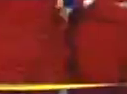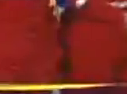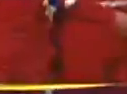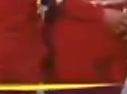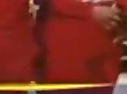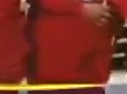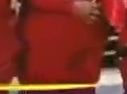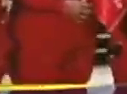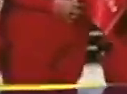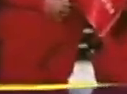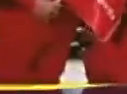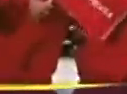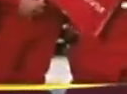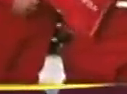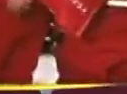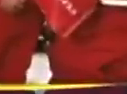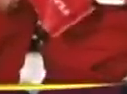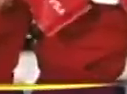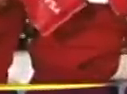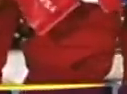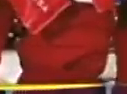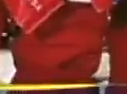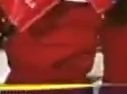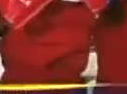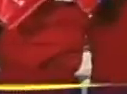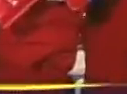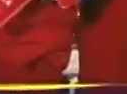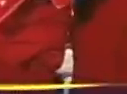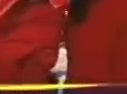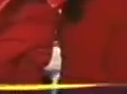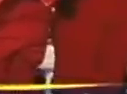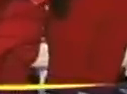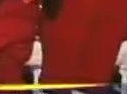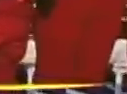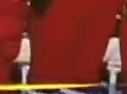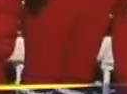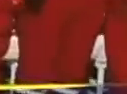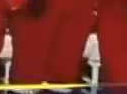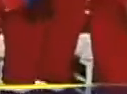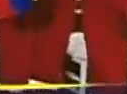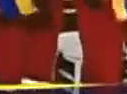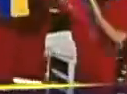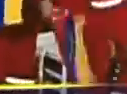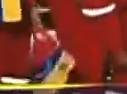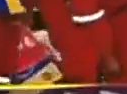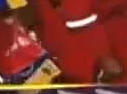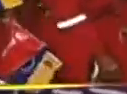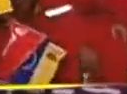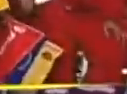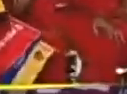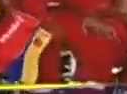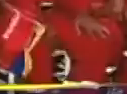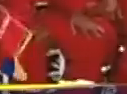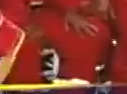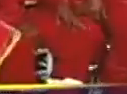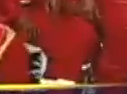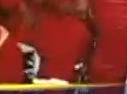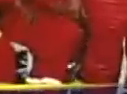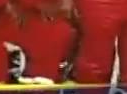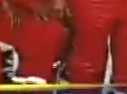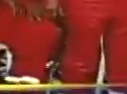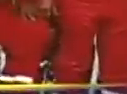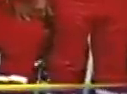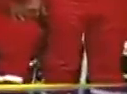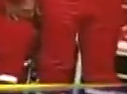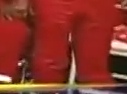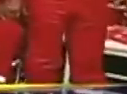A nosotros nos preguntan qué hicieron, cómo lo hicieron, cuándo lo hicieron. La respuesta es una sola: